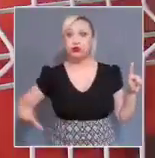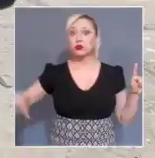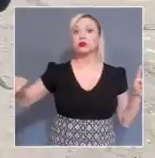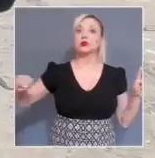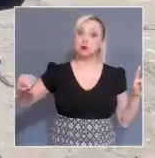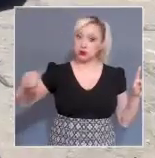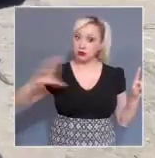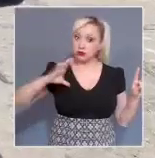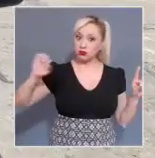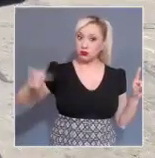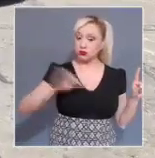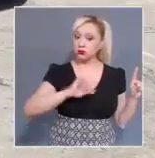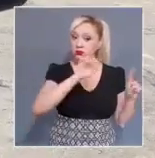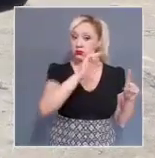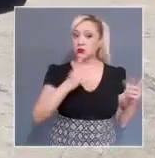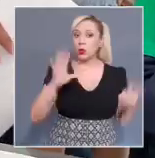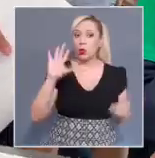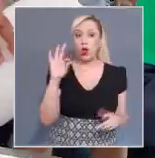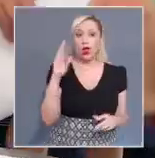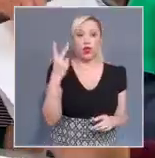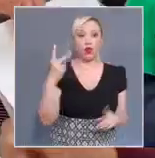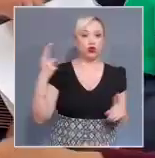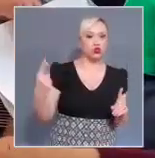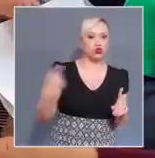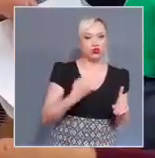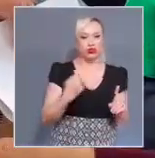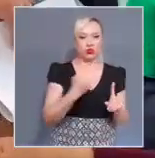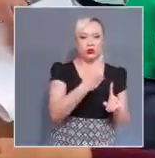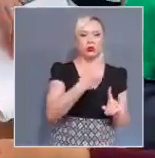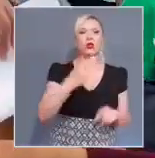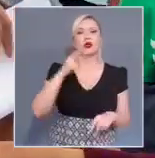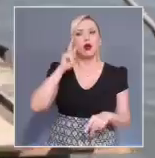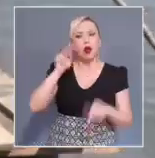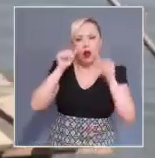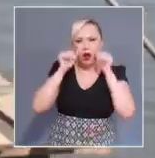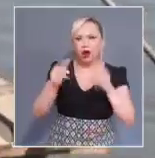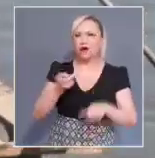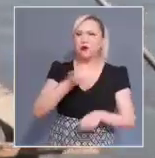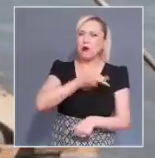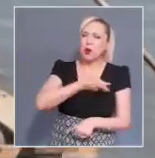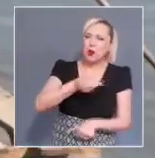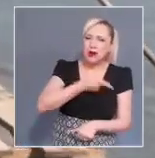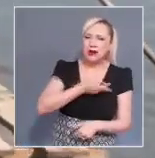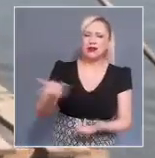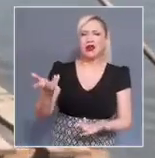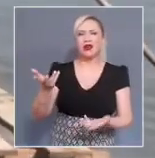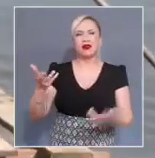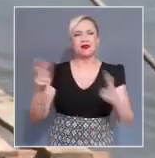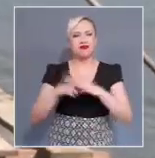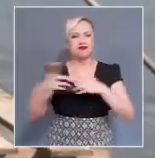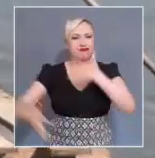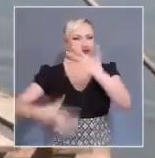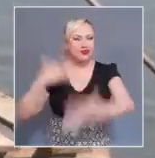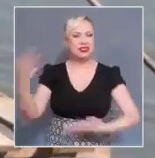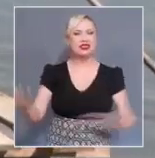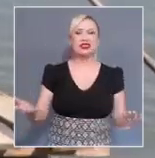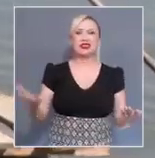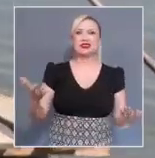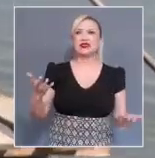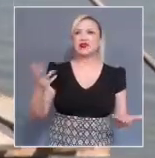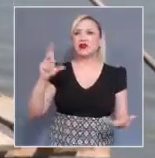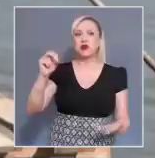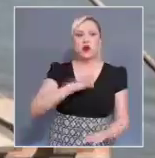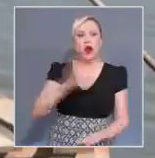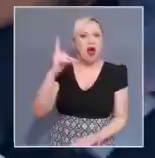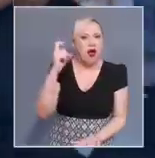migración impulsada por fenómenos como la pobreza, la violencia y el cambio climático, se busca proteger sobre todo los derechos de mujeres,